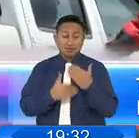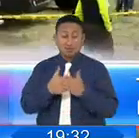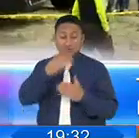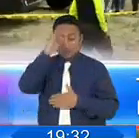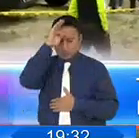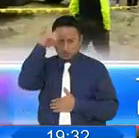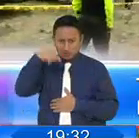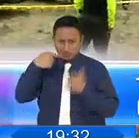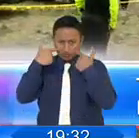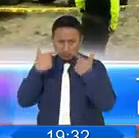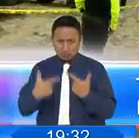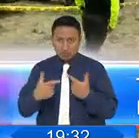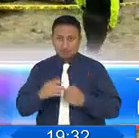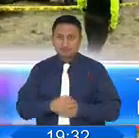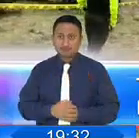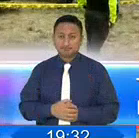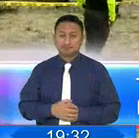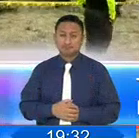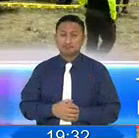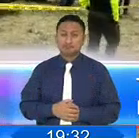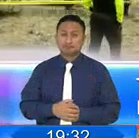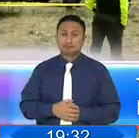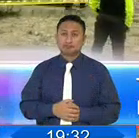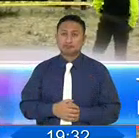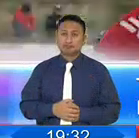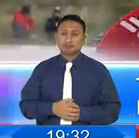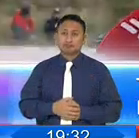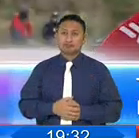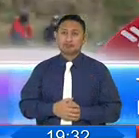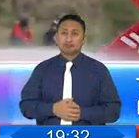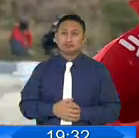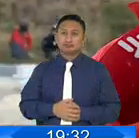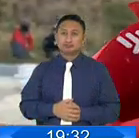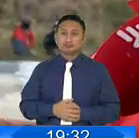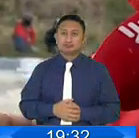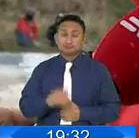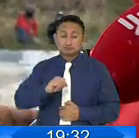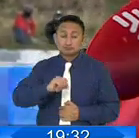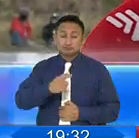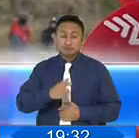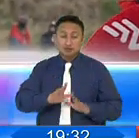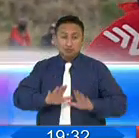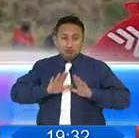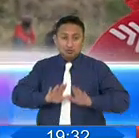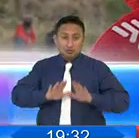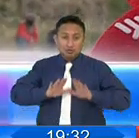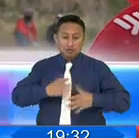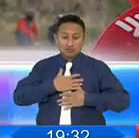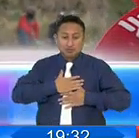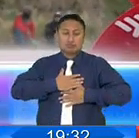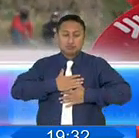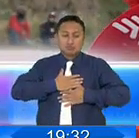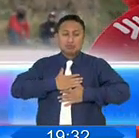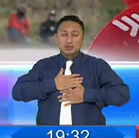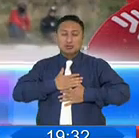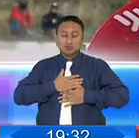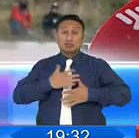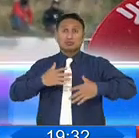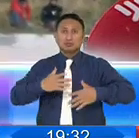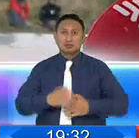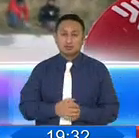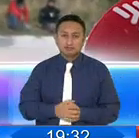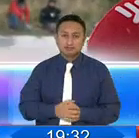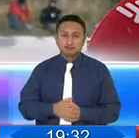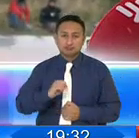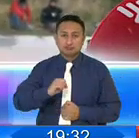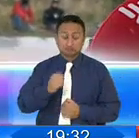es vigilada de cerca por paramédicos del cuerpo de bomberos. Se le tuvo que hacer reanimación cardiopulmonar para recuperarle,